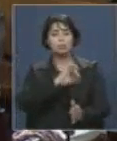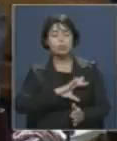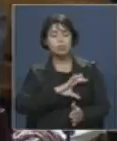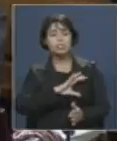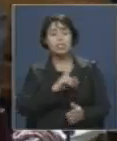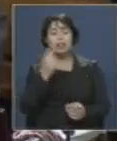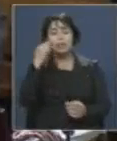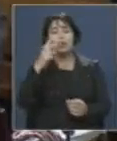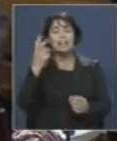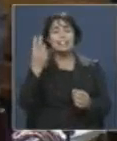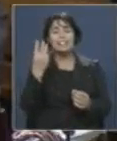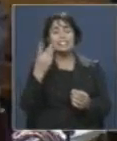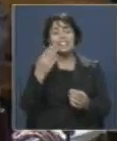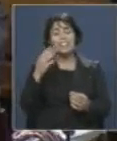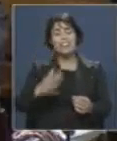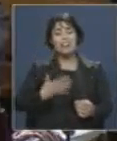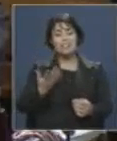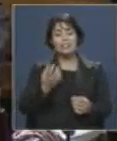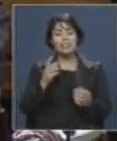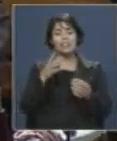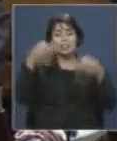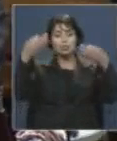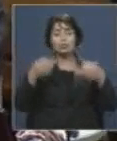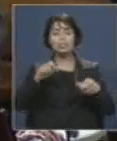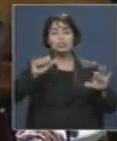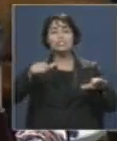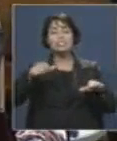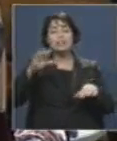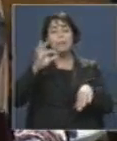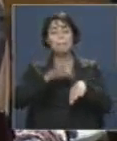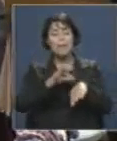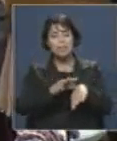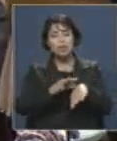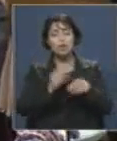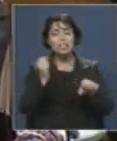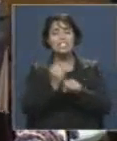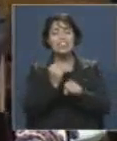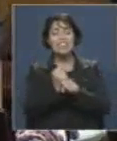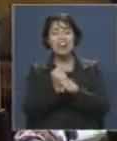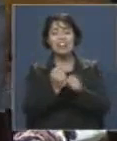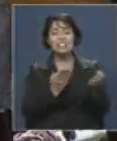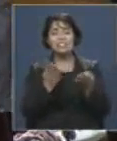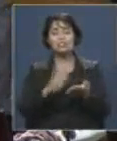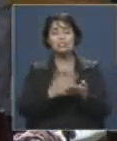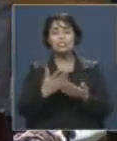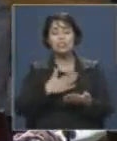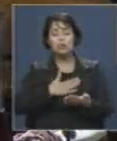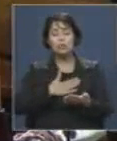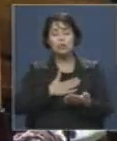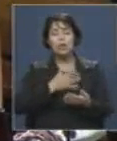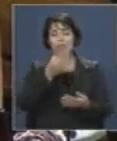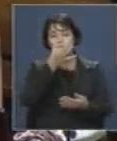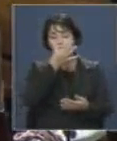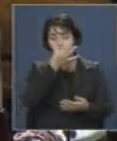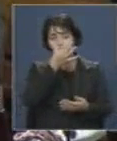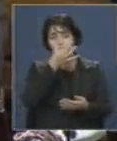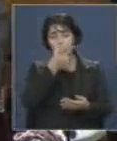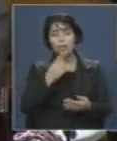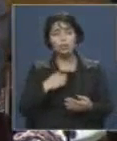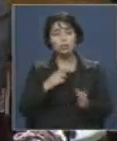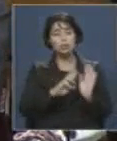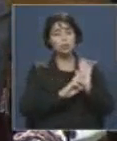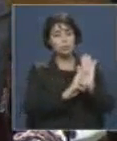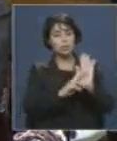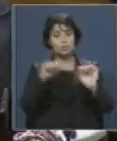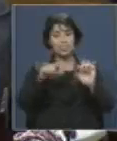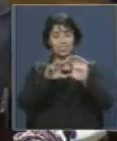13 de abril que la totalidad de los 16 médicos obstetras que trabajan en el Servicio de Salud de la provincia de Osorno, que me honro representar en